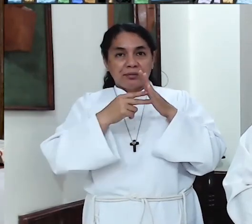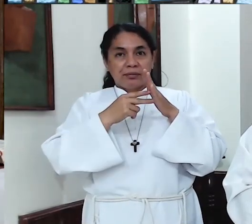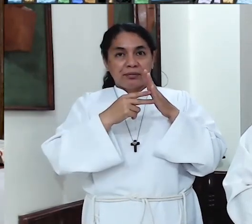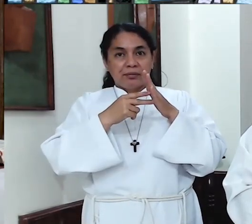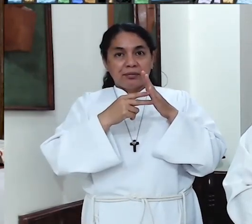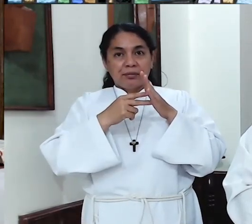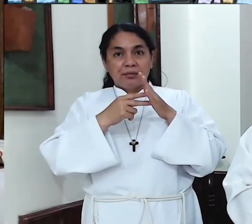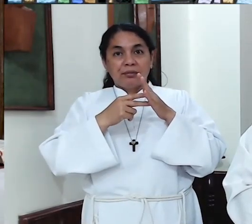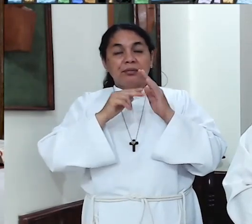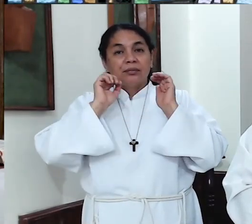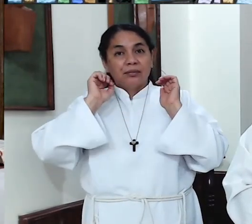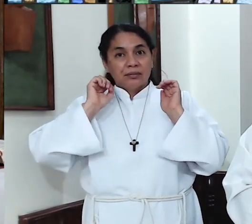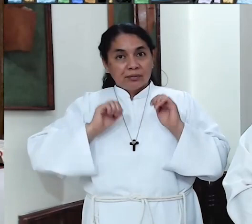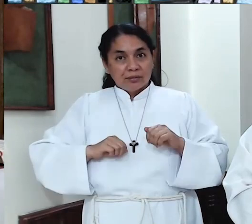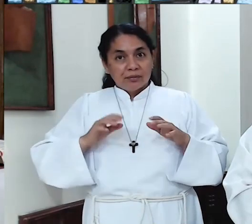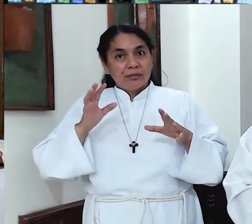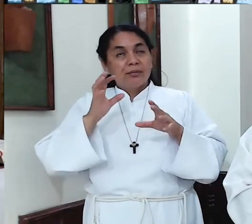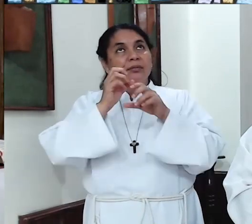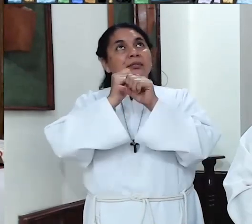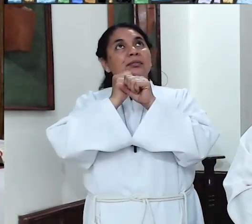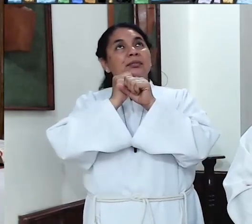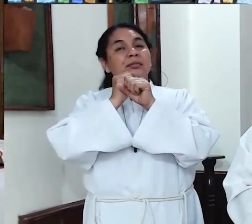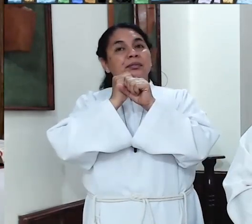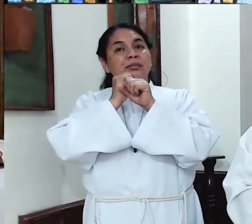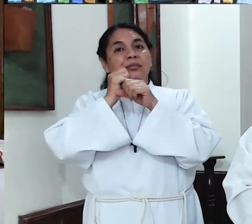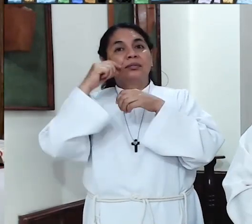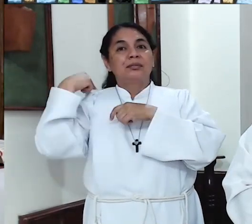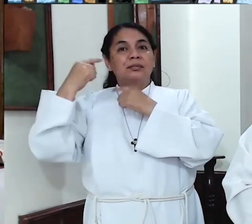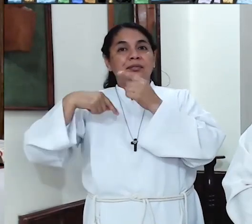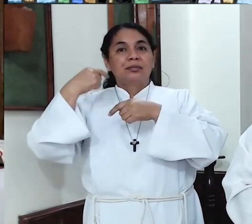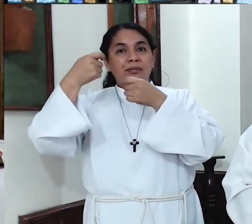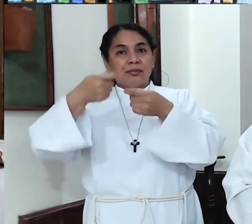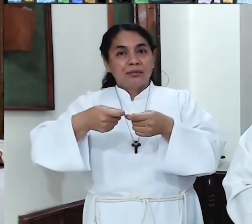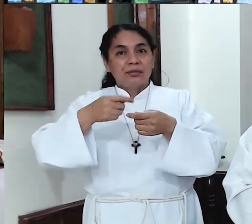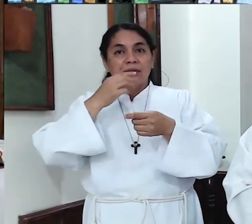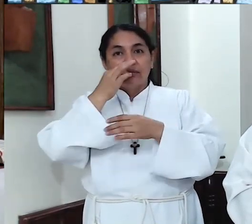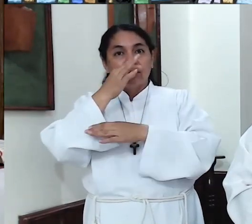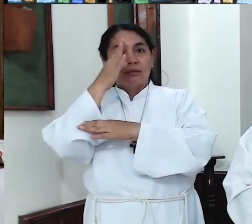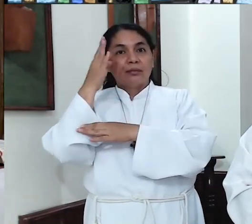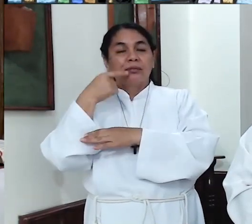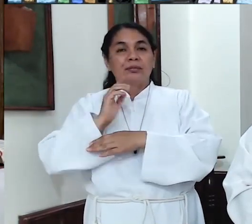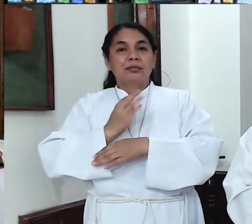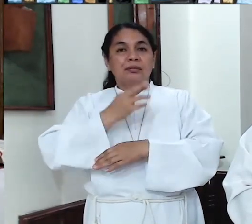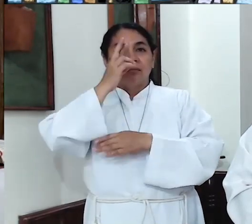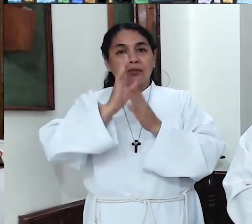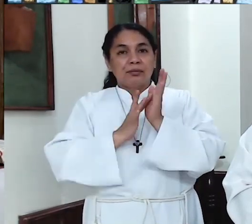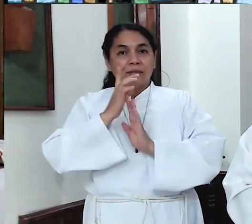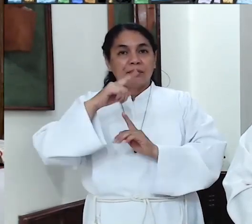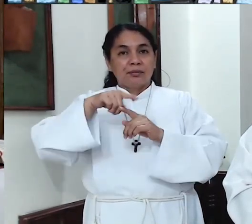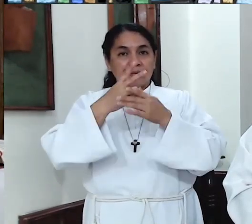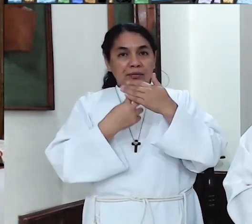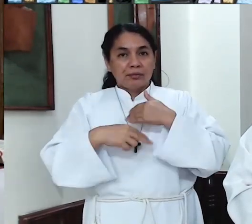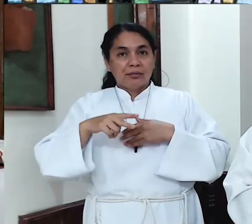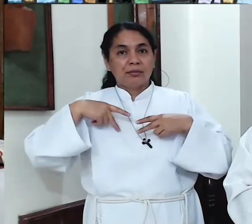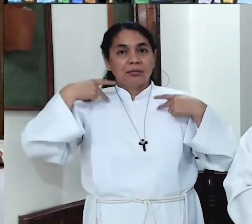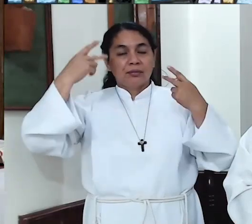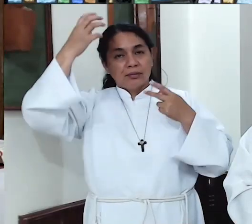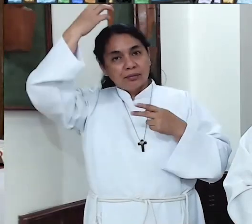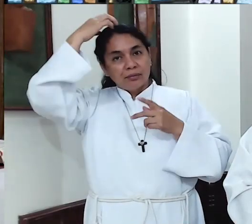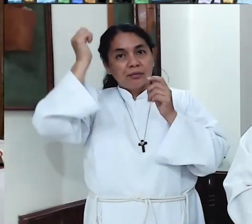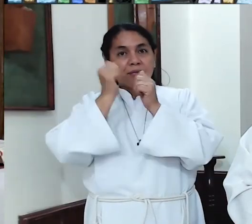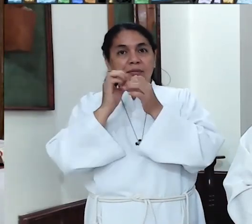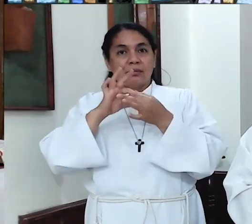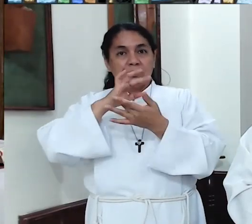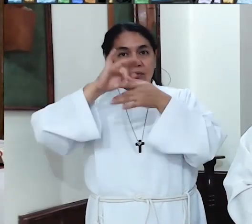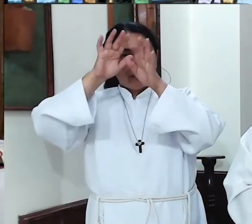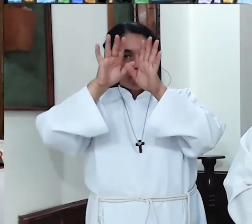que merezcamos alcanzar la herencia prometida. Por nuestro Señor Jesucristo, tu Hijo, que vive y reina